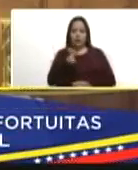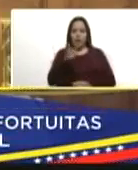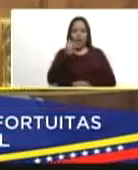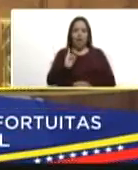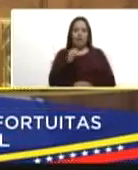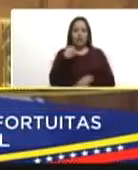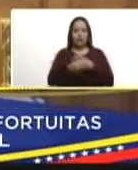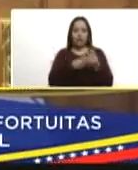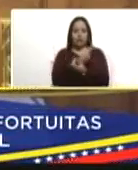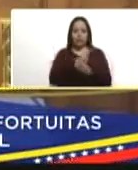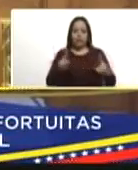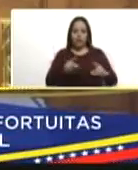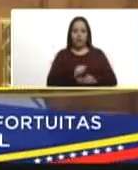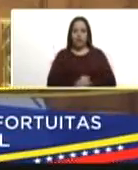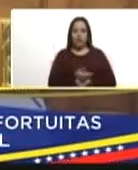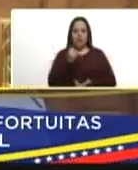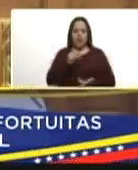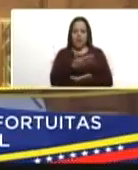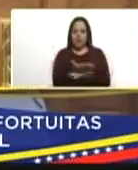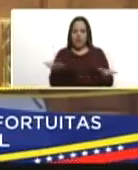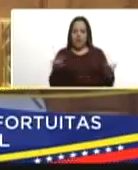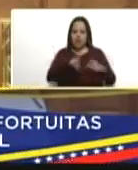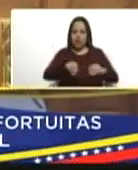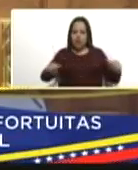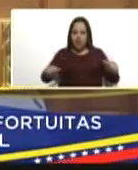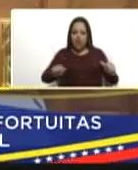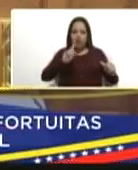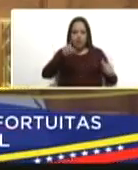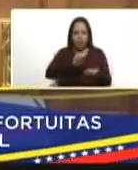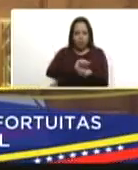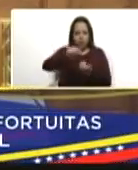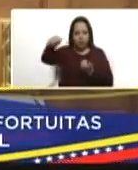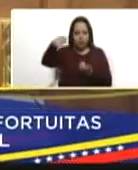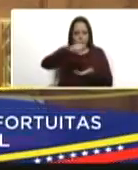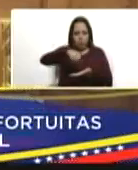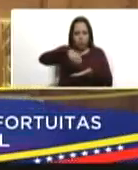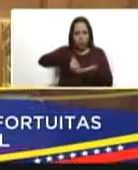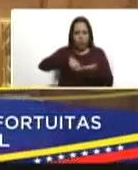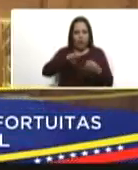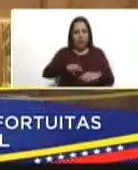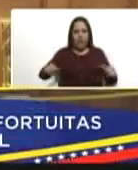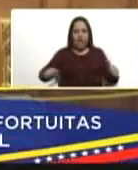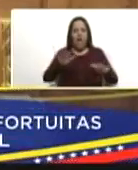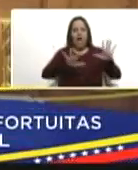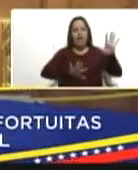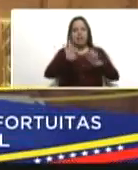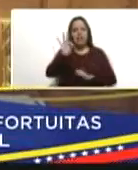democratizado y se ha entregado tierra y título de tierra a